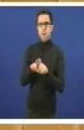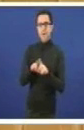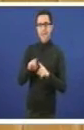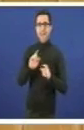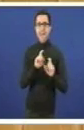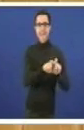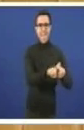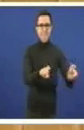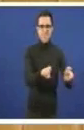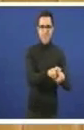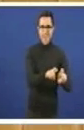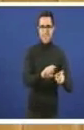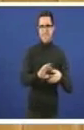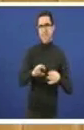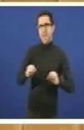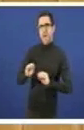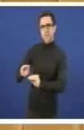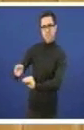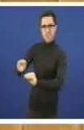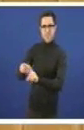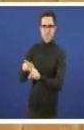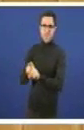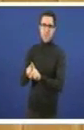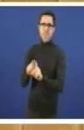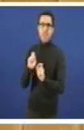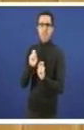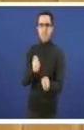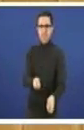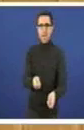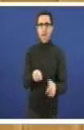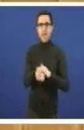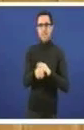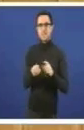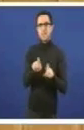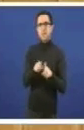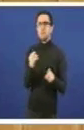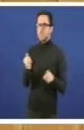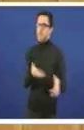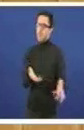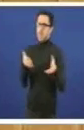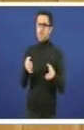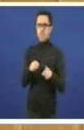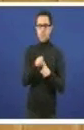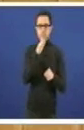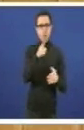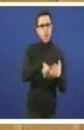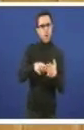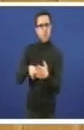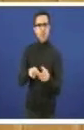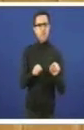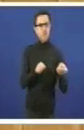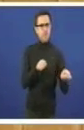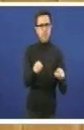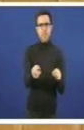sí que van a abaratar custes para garantir o beneficio van a contratar a dedo ou van a facer con